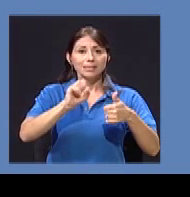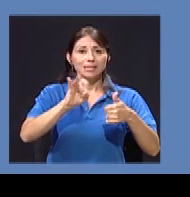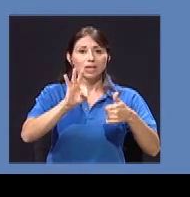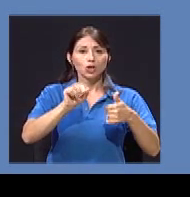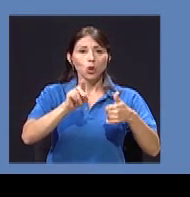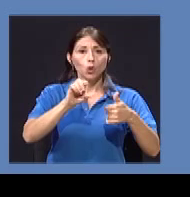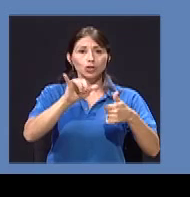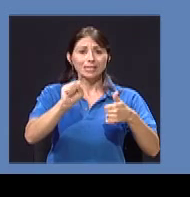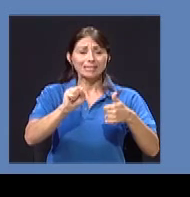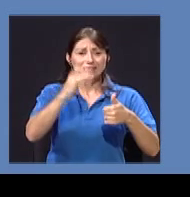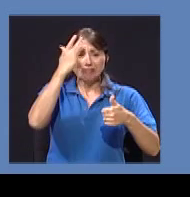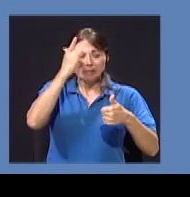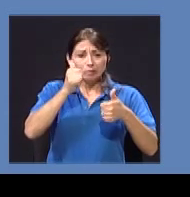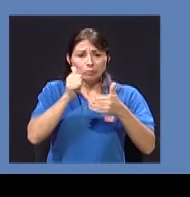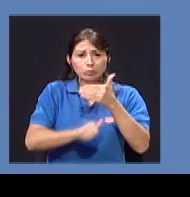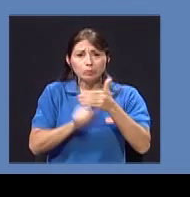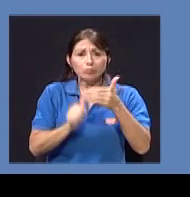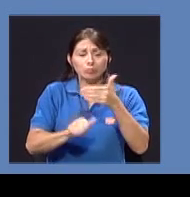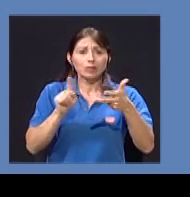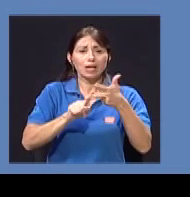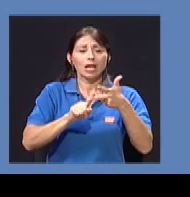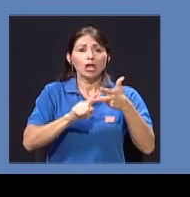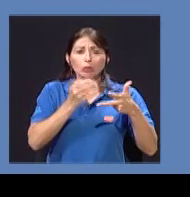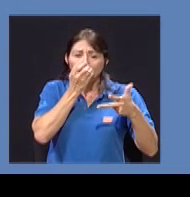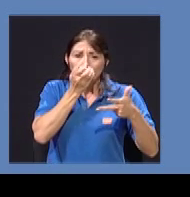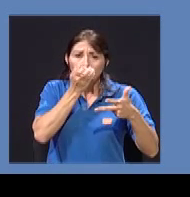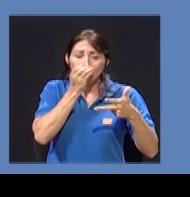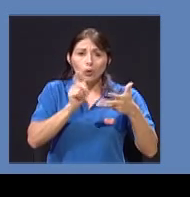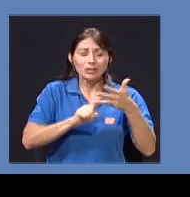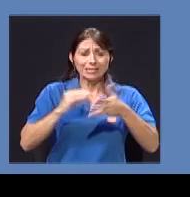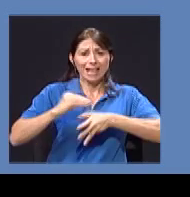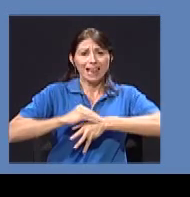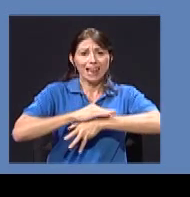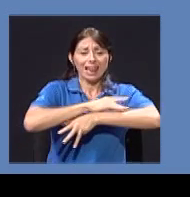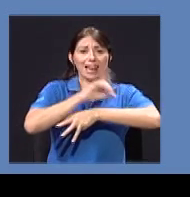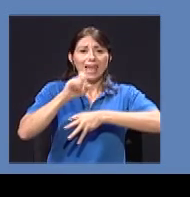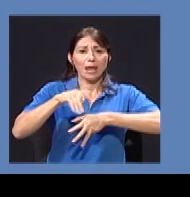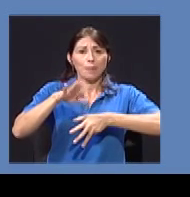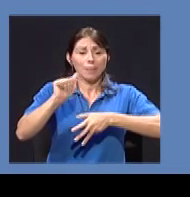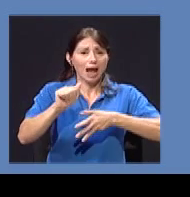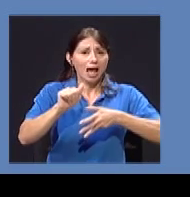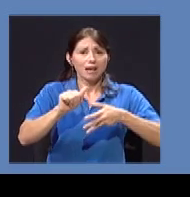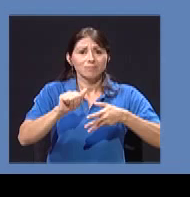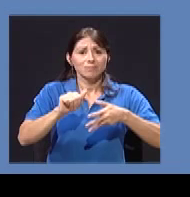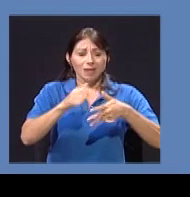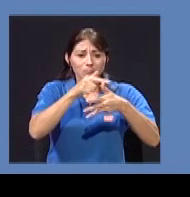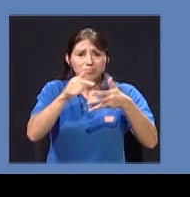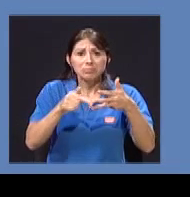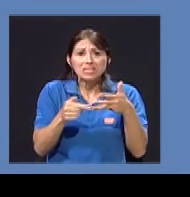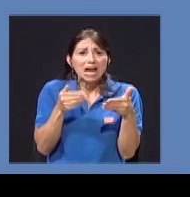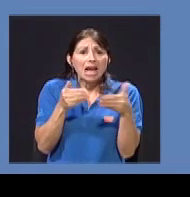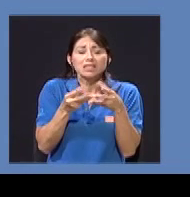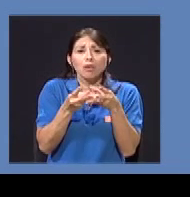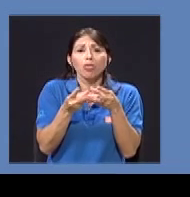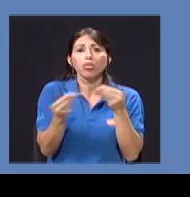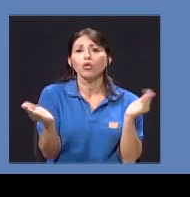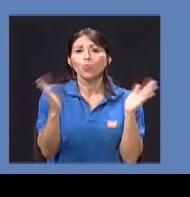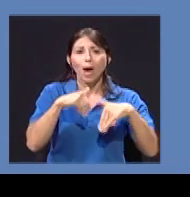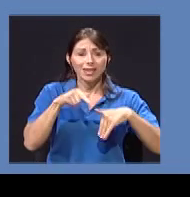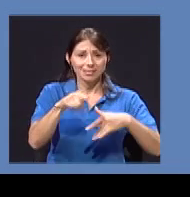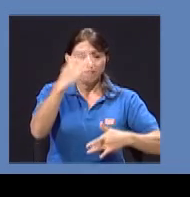la parasitosis, las diarreas, las infecciones respiratorias, la tuberculosis, la lepra, algunas enfermedades que